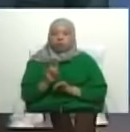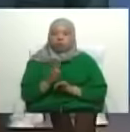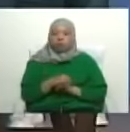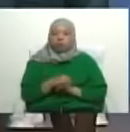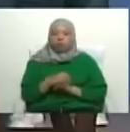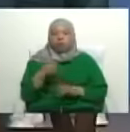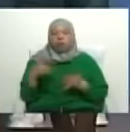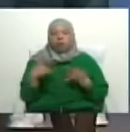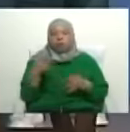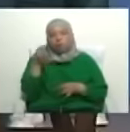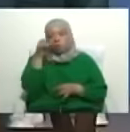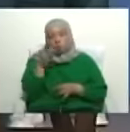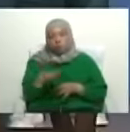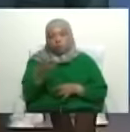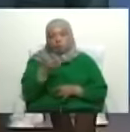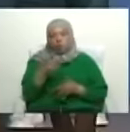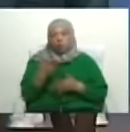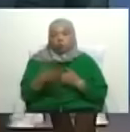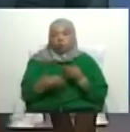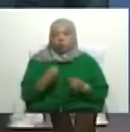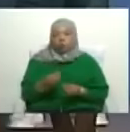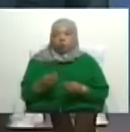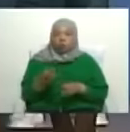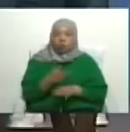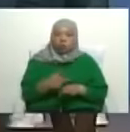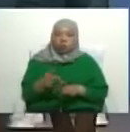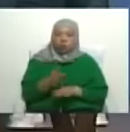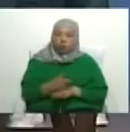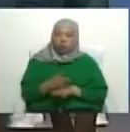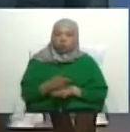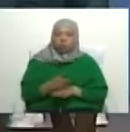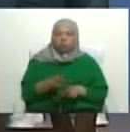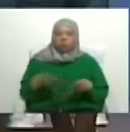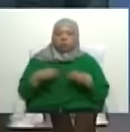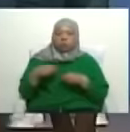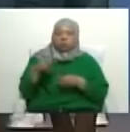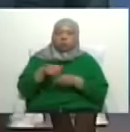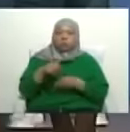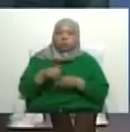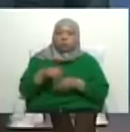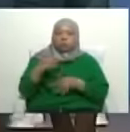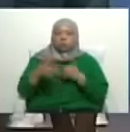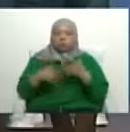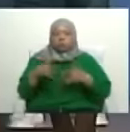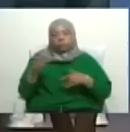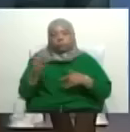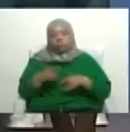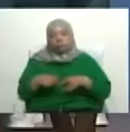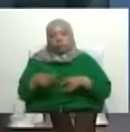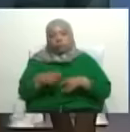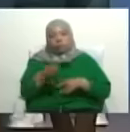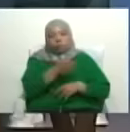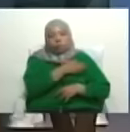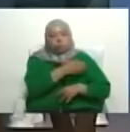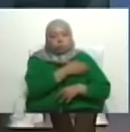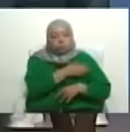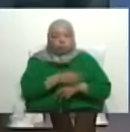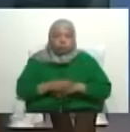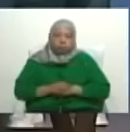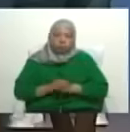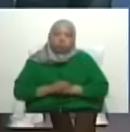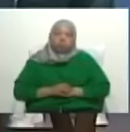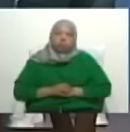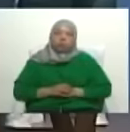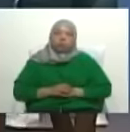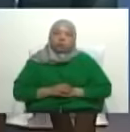Si al pueblo de Venezuela le da la gana de elegir al gobernador que le da la gana, como ha elegido en bastantes ocasiones gobernadores de oposición, bueno,